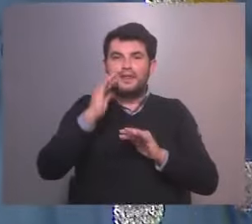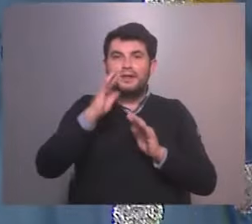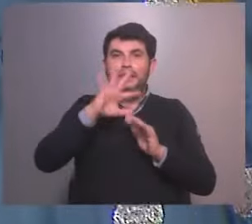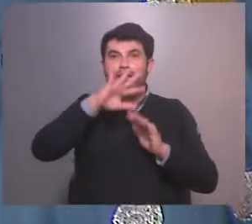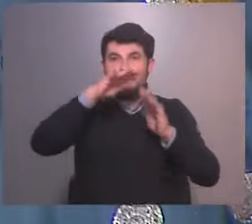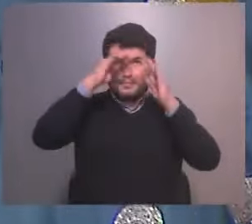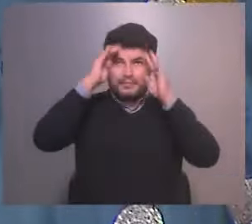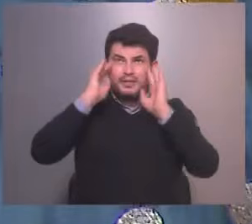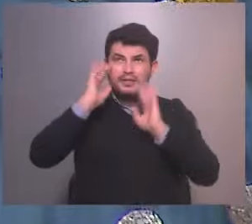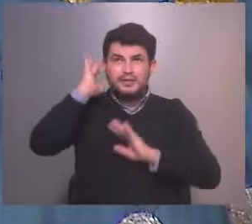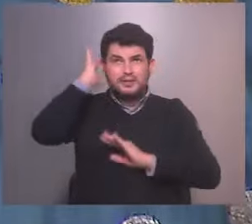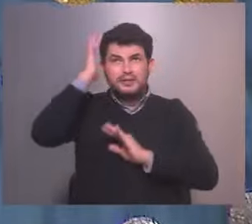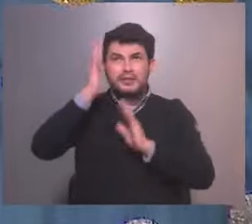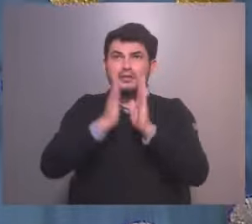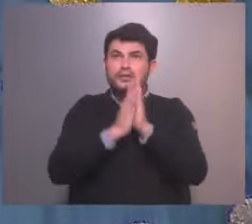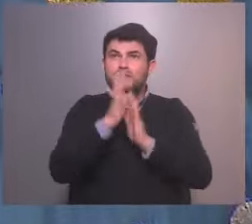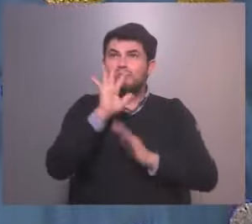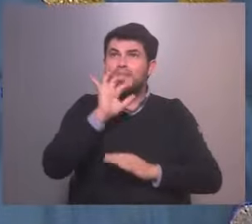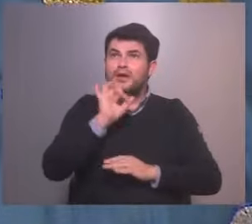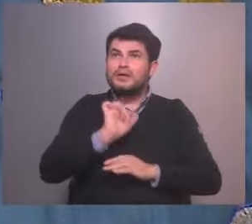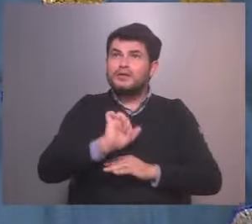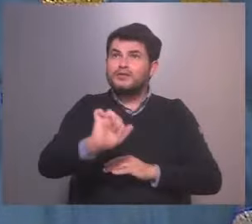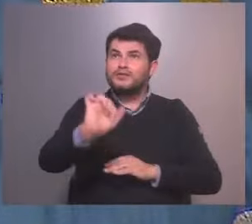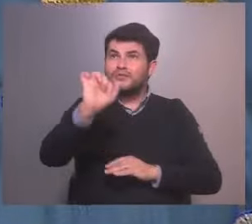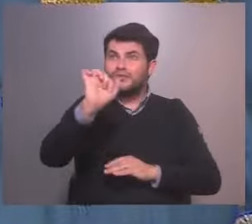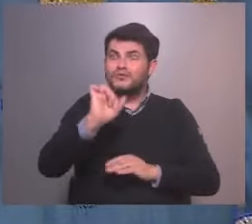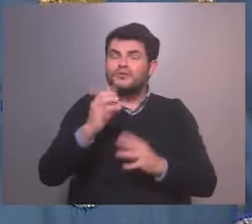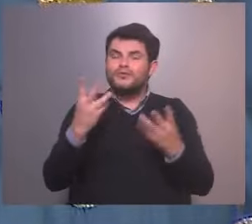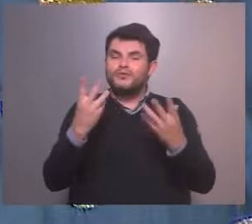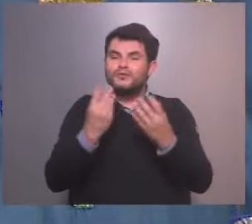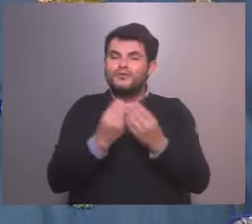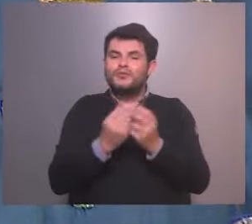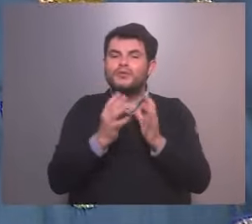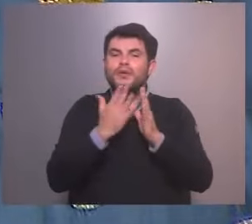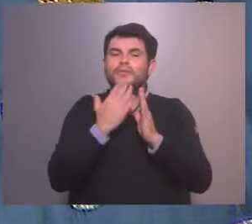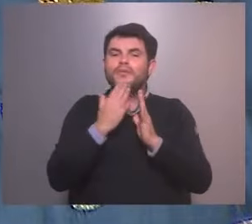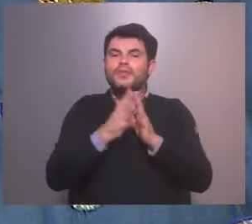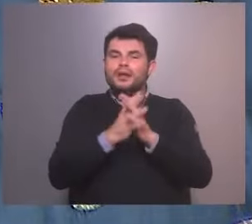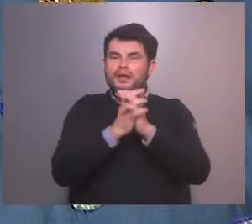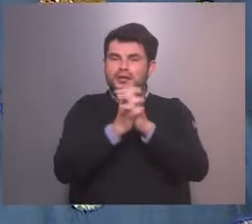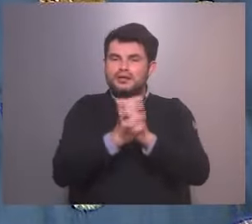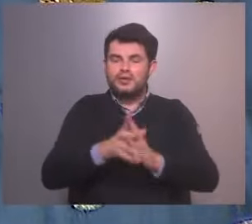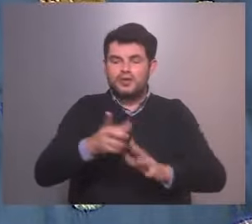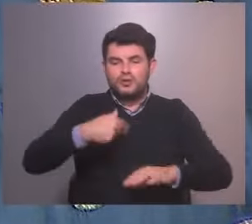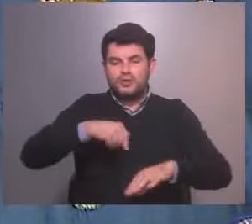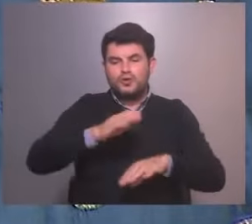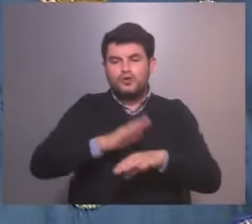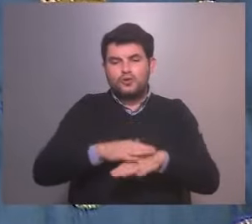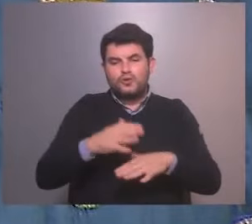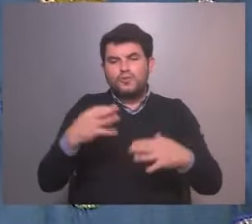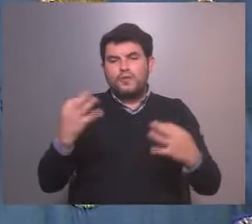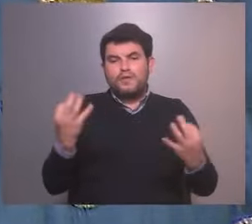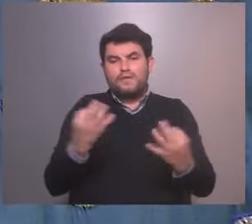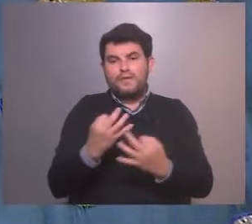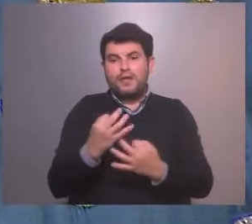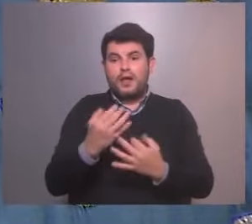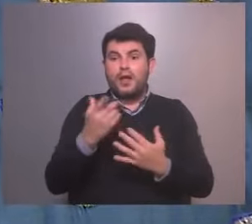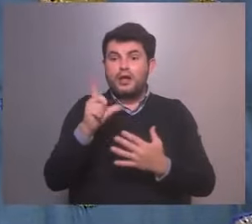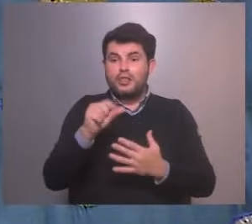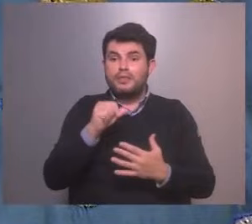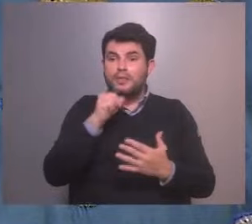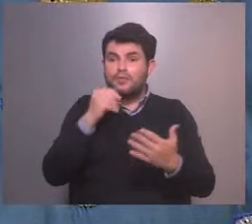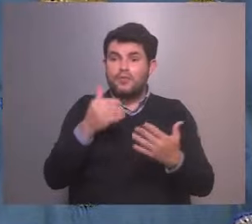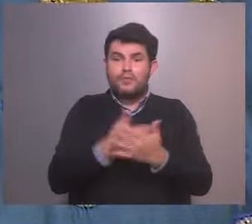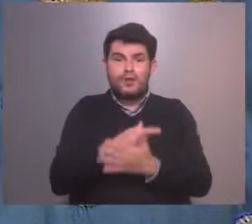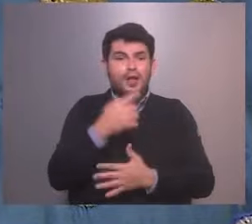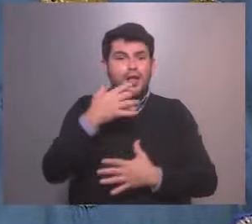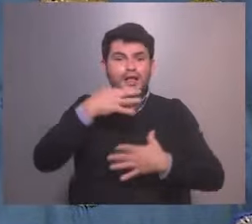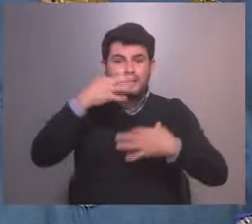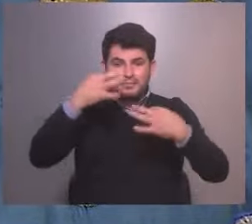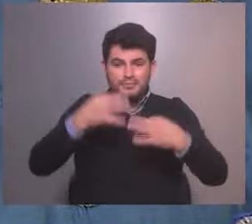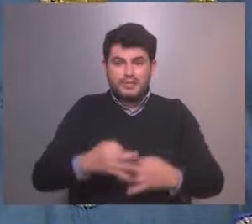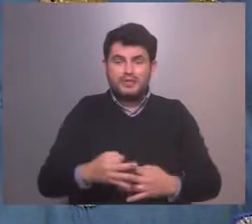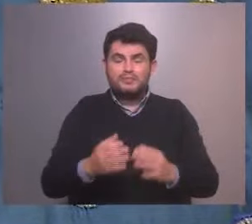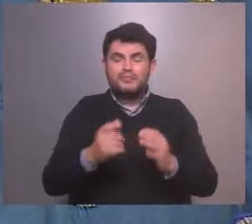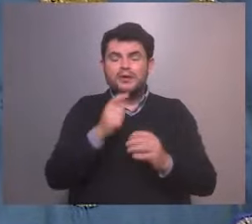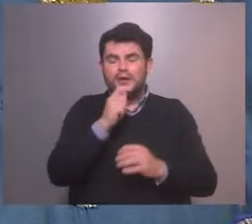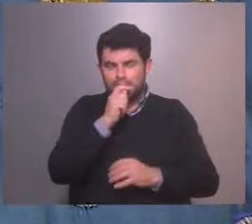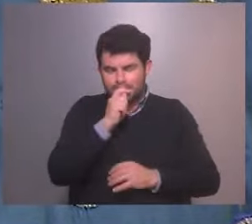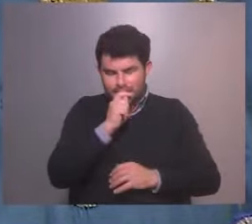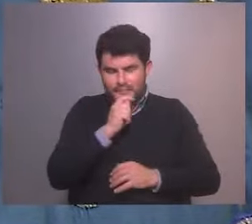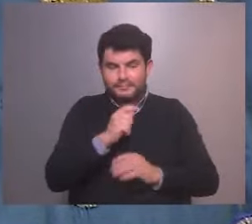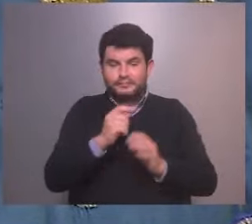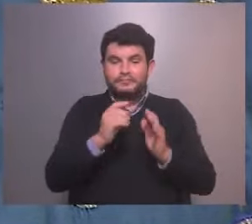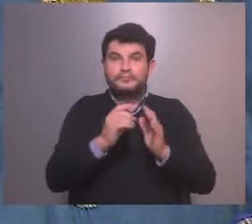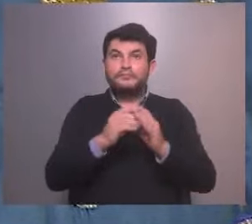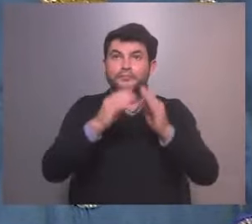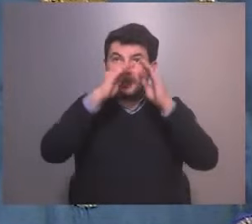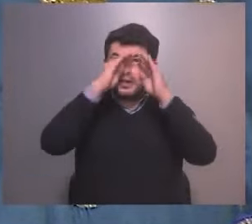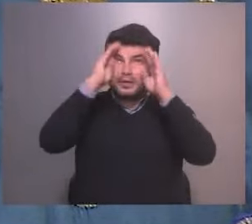Dios te salve María, llena eres de gracia, el Señor está contigo. Bendita tú eres entre todas las